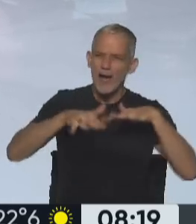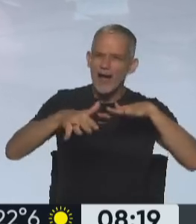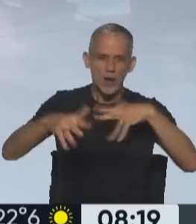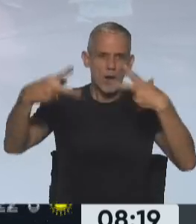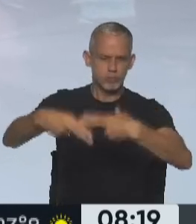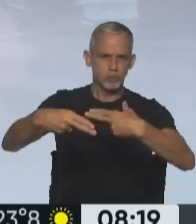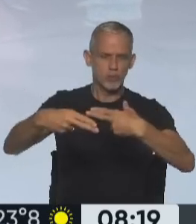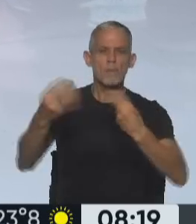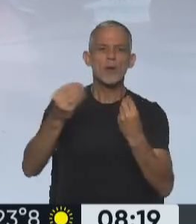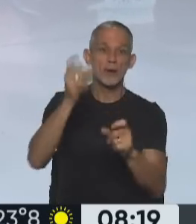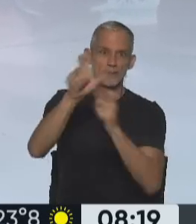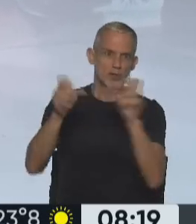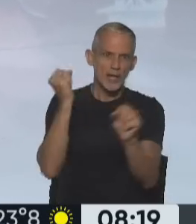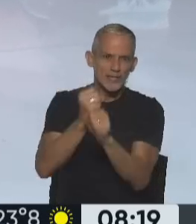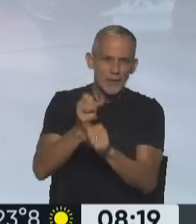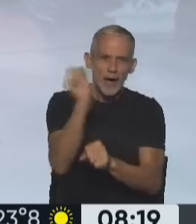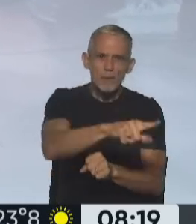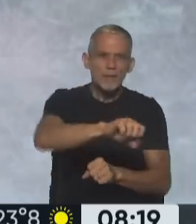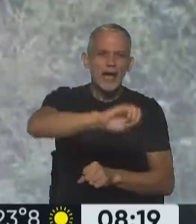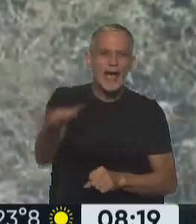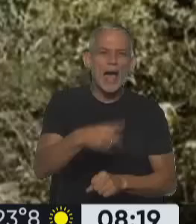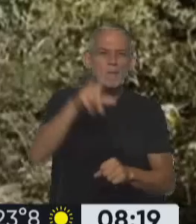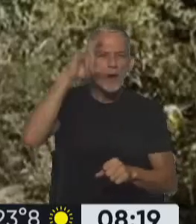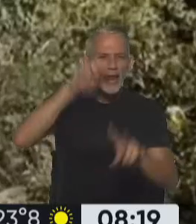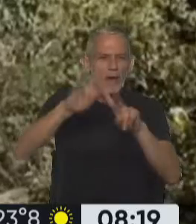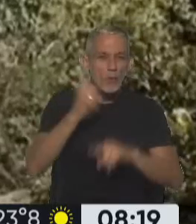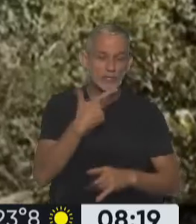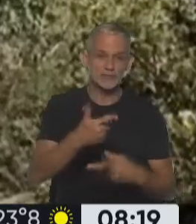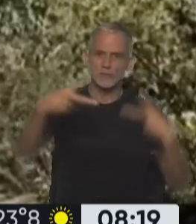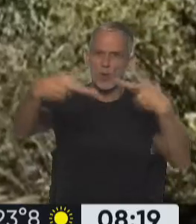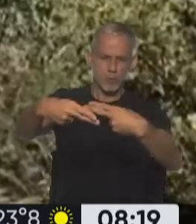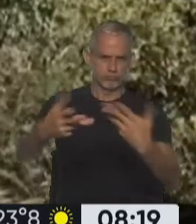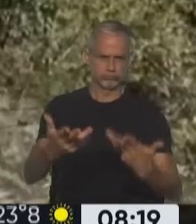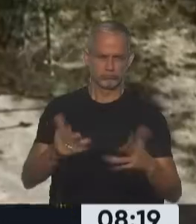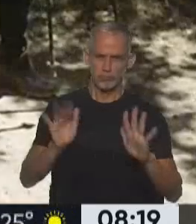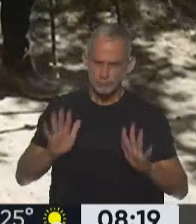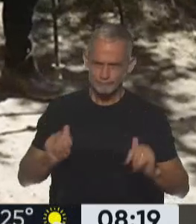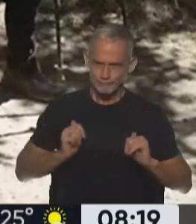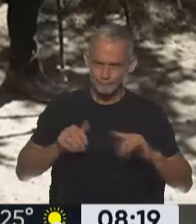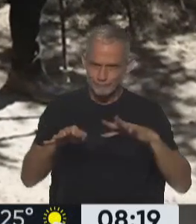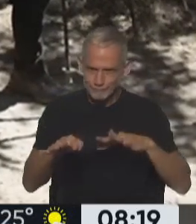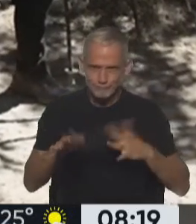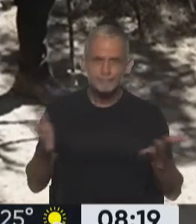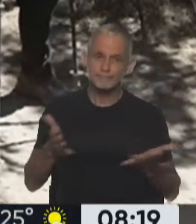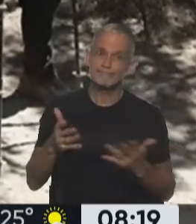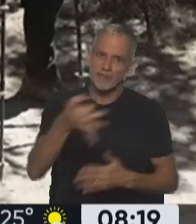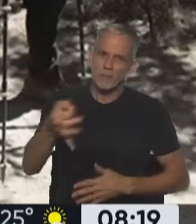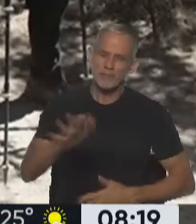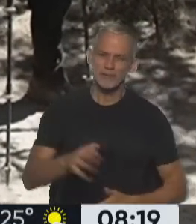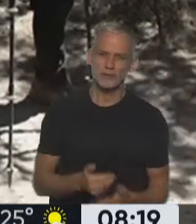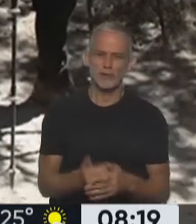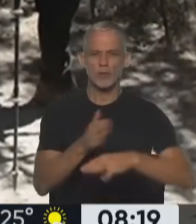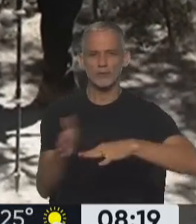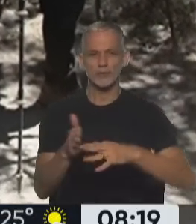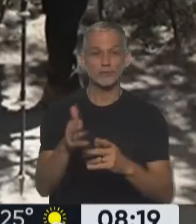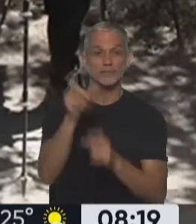por peones rurales. Era una de las alternativas, una de las situaciones que podían producirse, finalmente ocurrió. Son peones